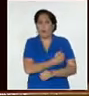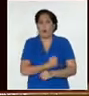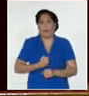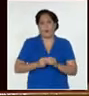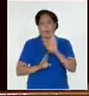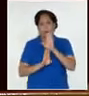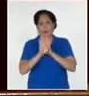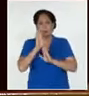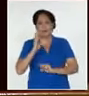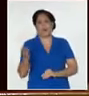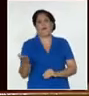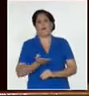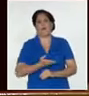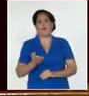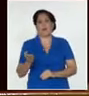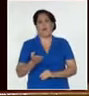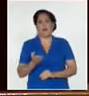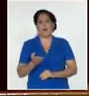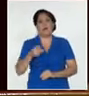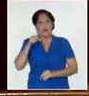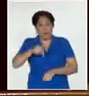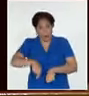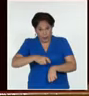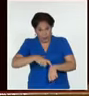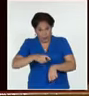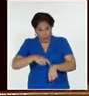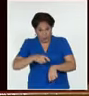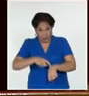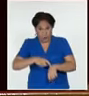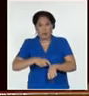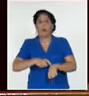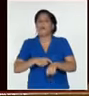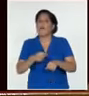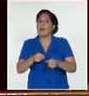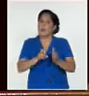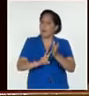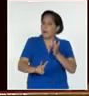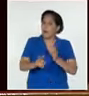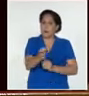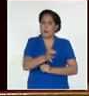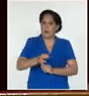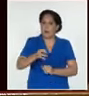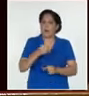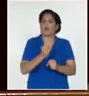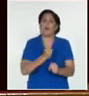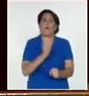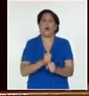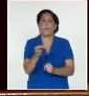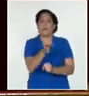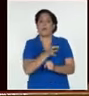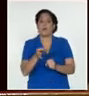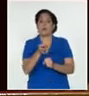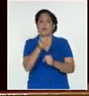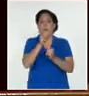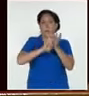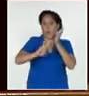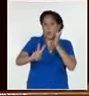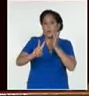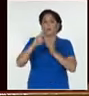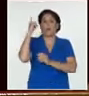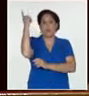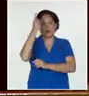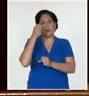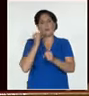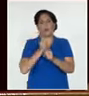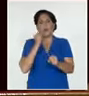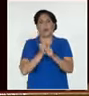más rápidamente. Es la hora de la provincia, del municipio, del barrio, del CDR.